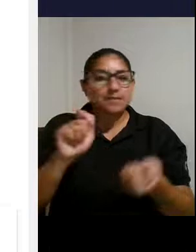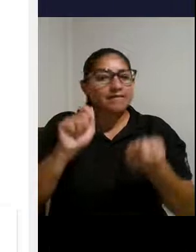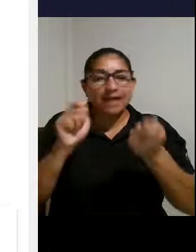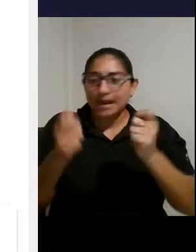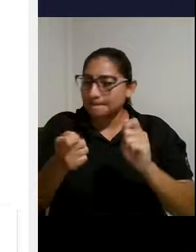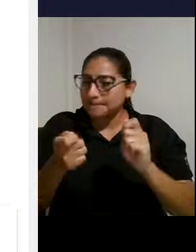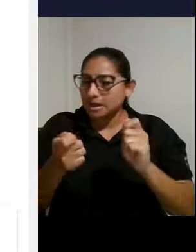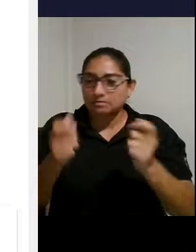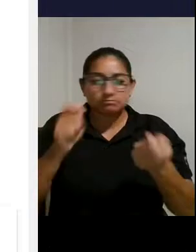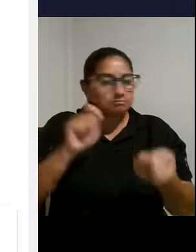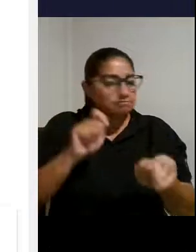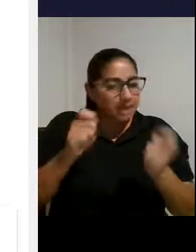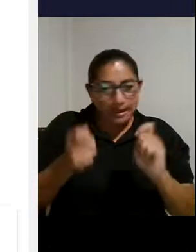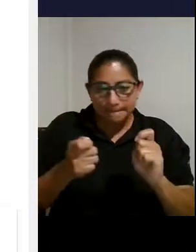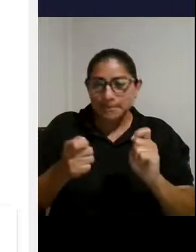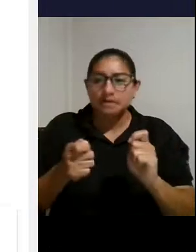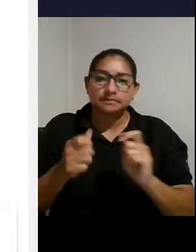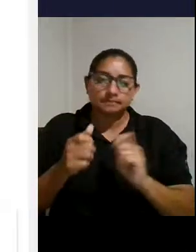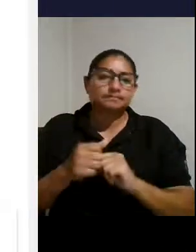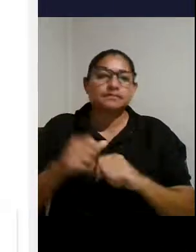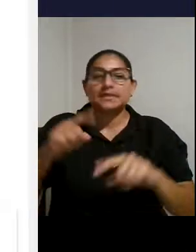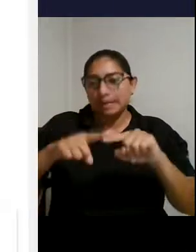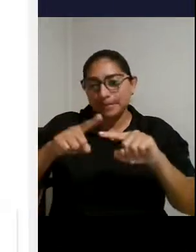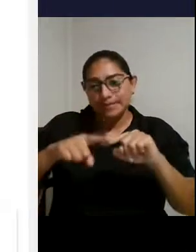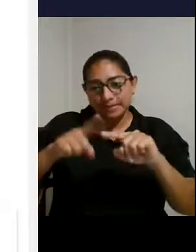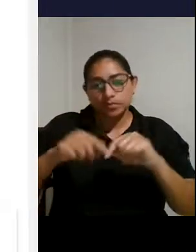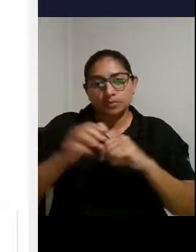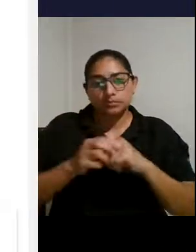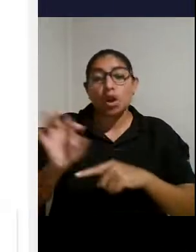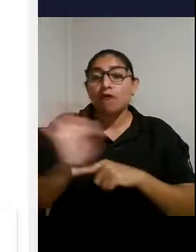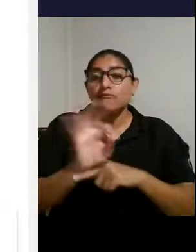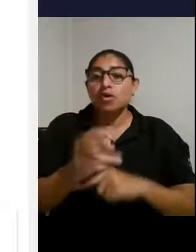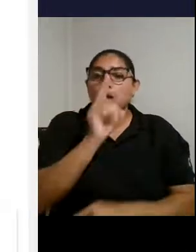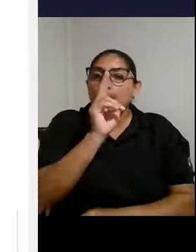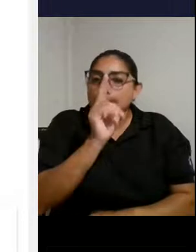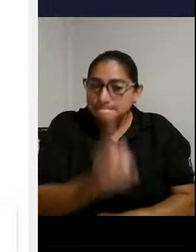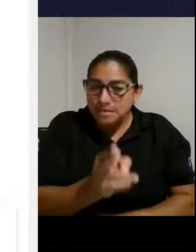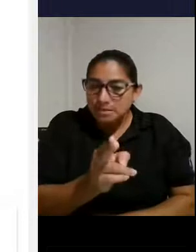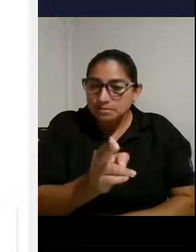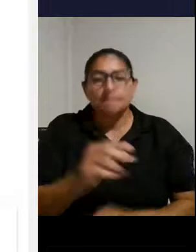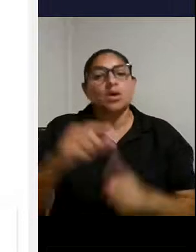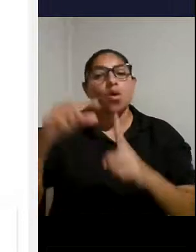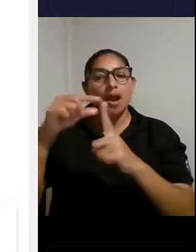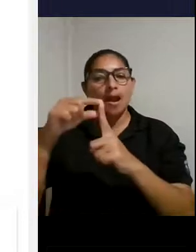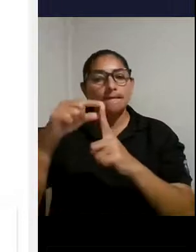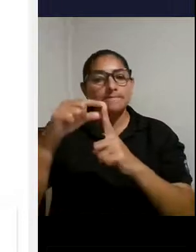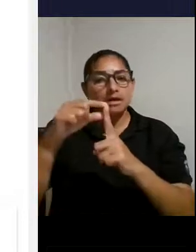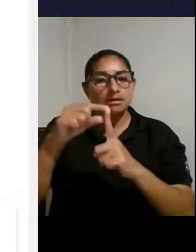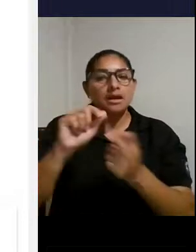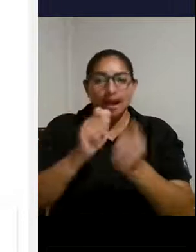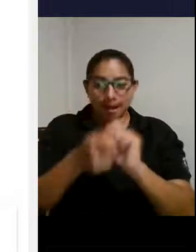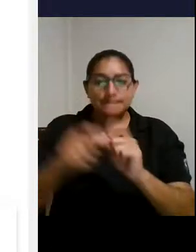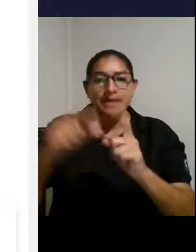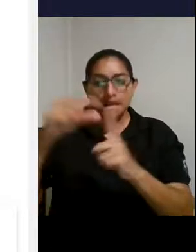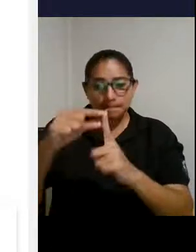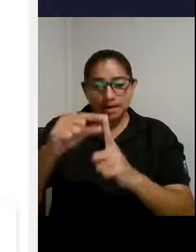de aplicación. Entonces, la fórmula va a ser la misma, recuerden. Este sería la